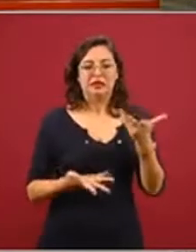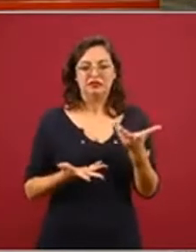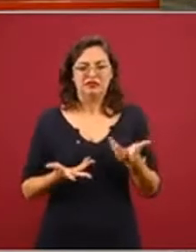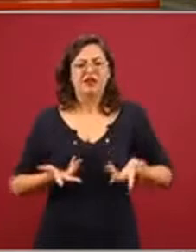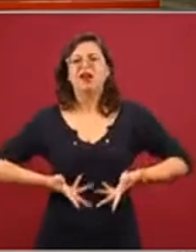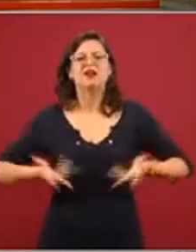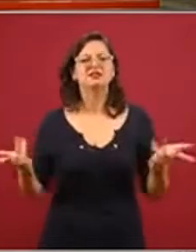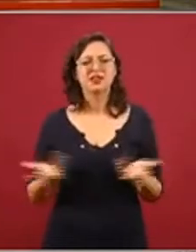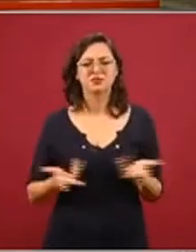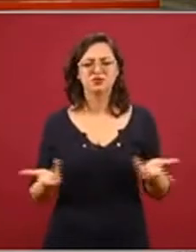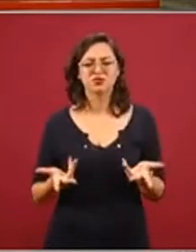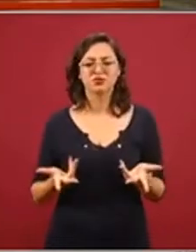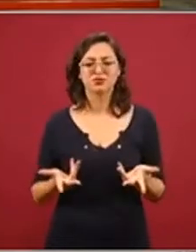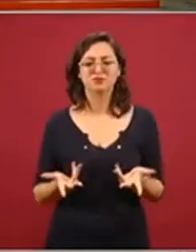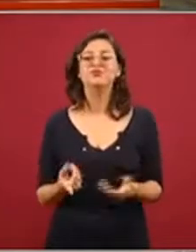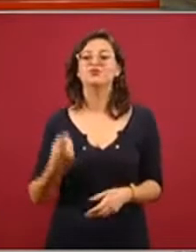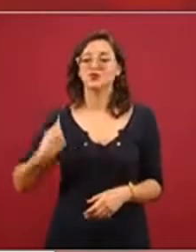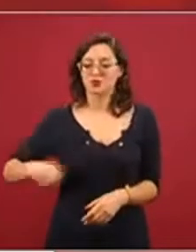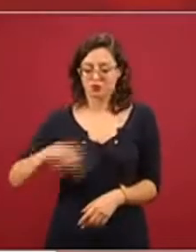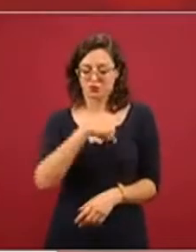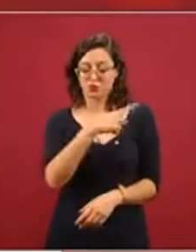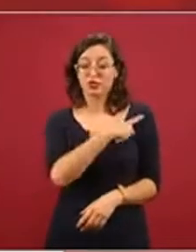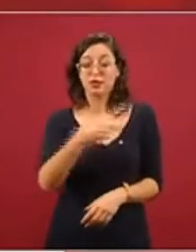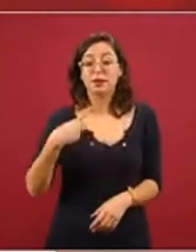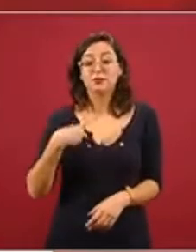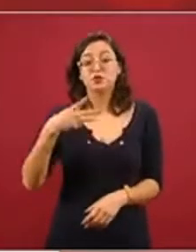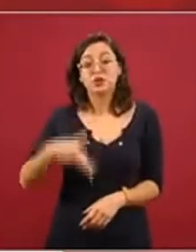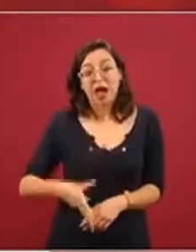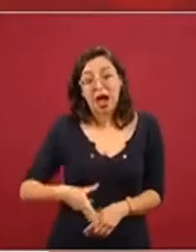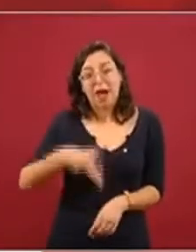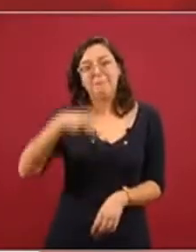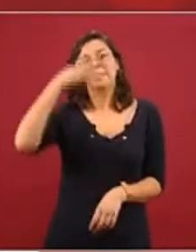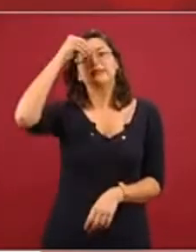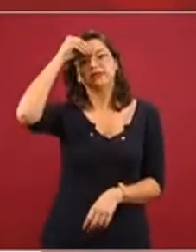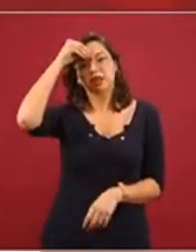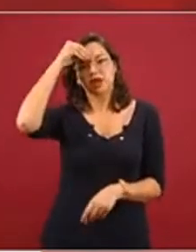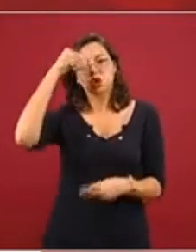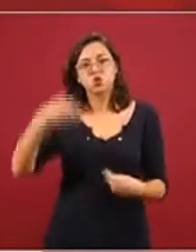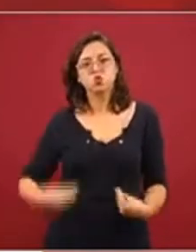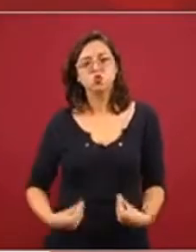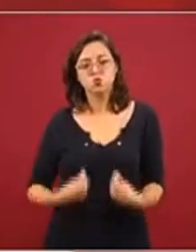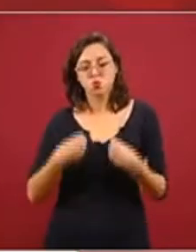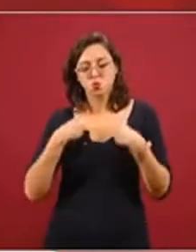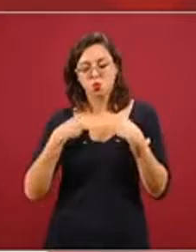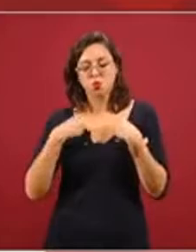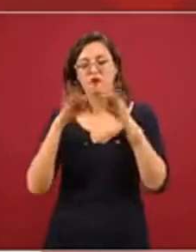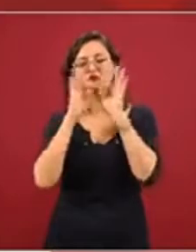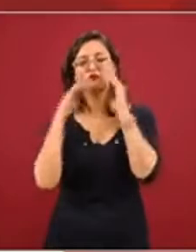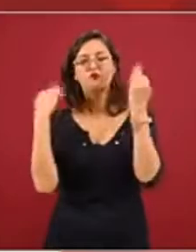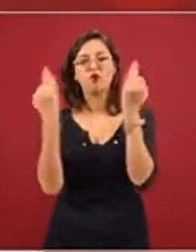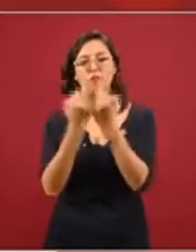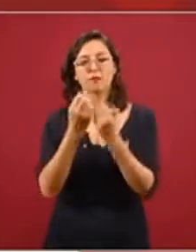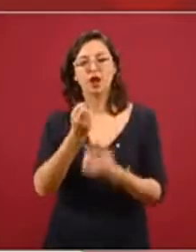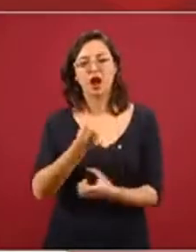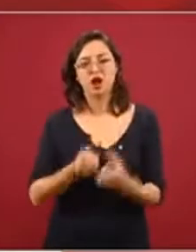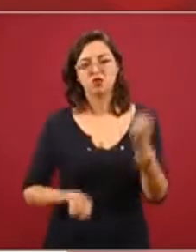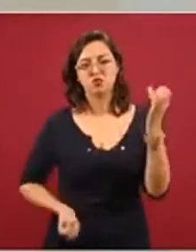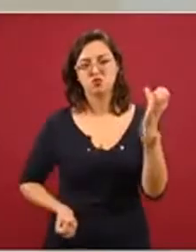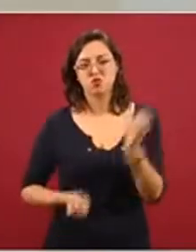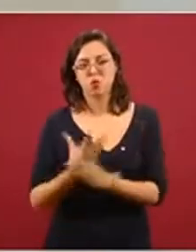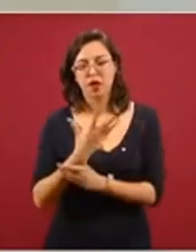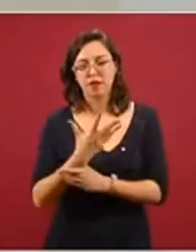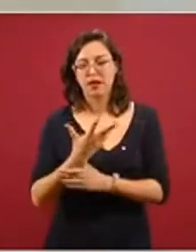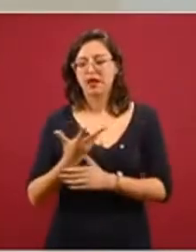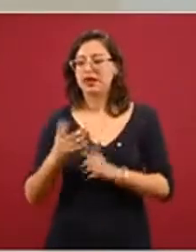como sociedad es incorporar una nueva manera de vivir, una manera nueva de